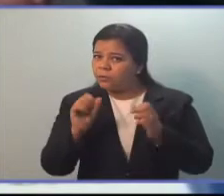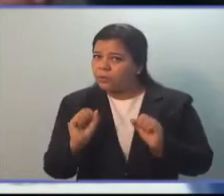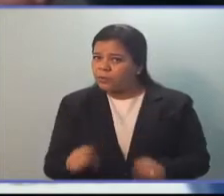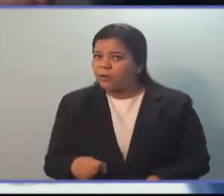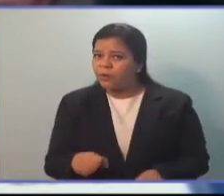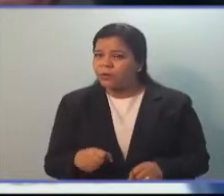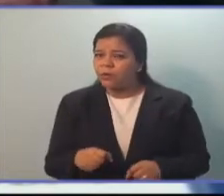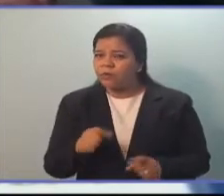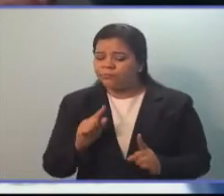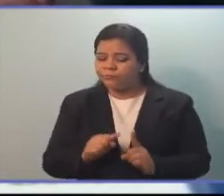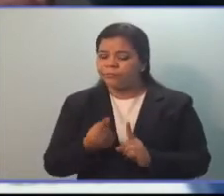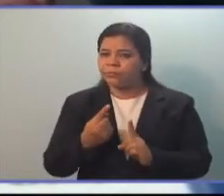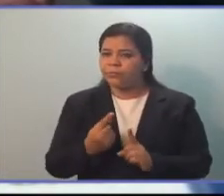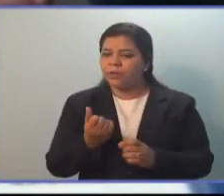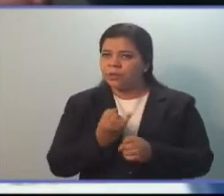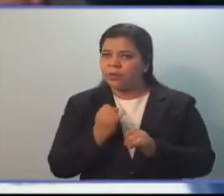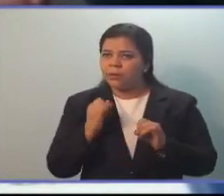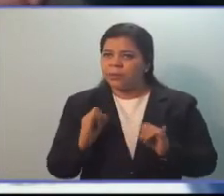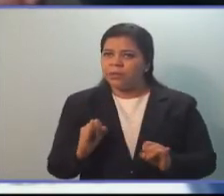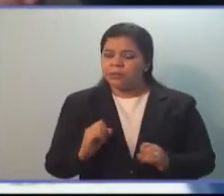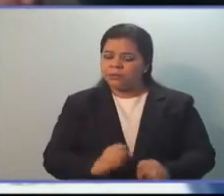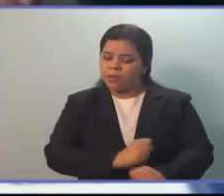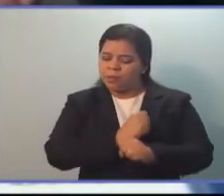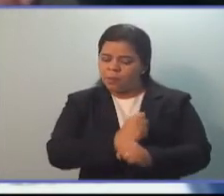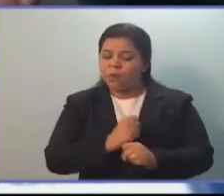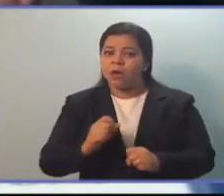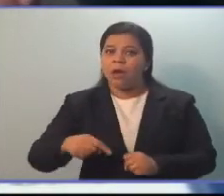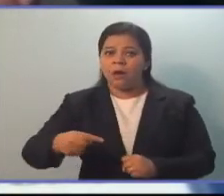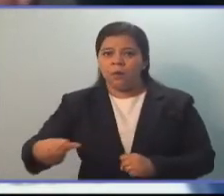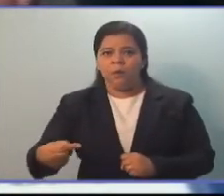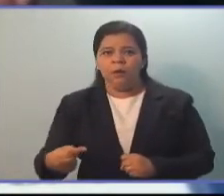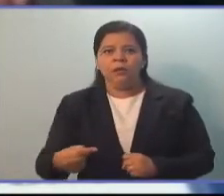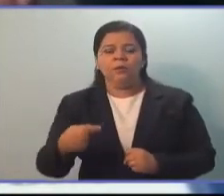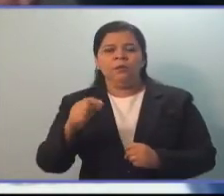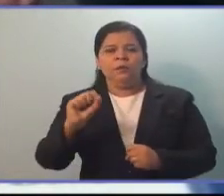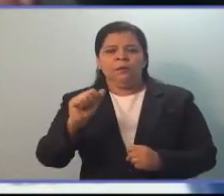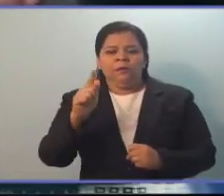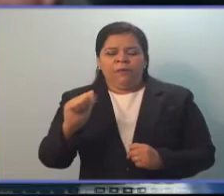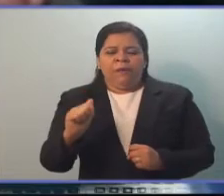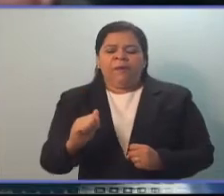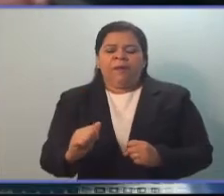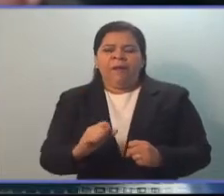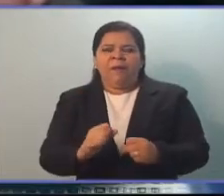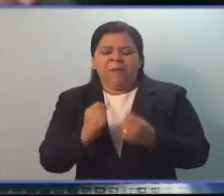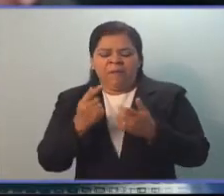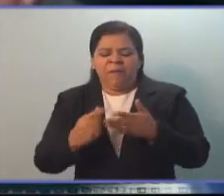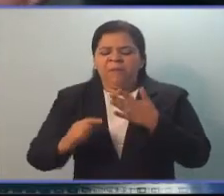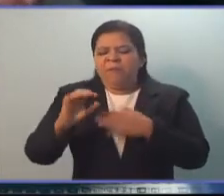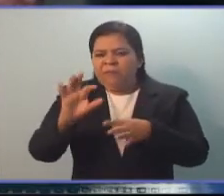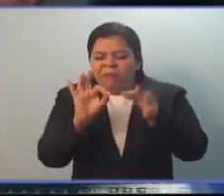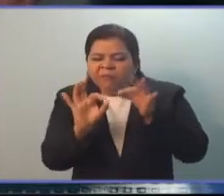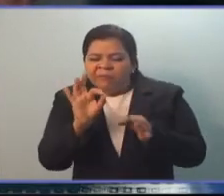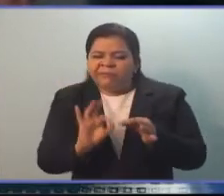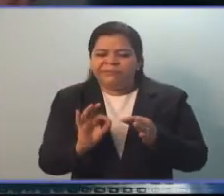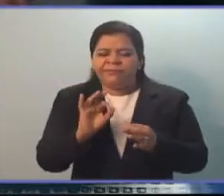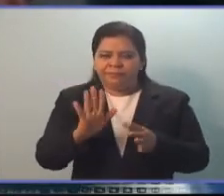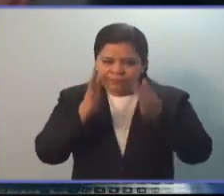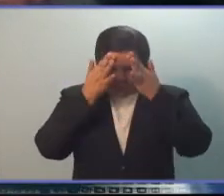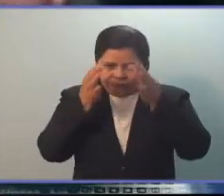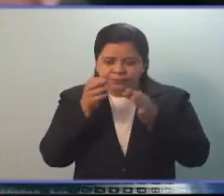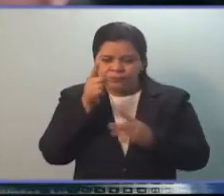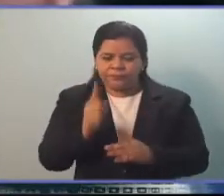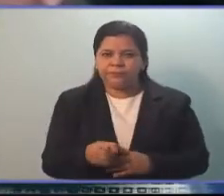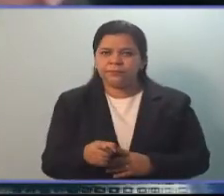la independencia de poderes cuando la Sala de lo Constitucional, en algunas de sus sentencias,